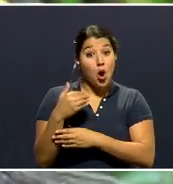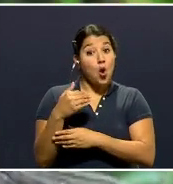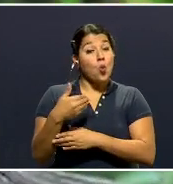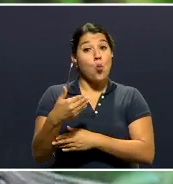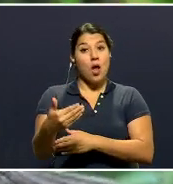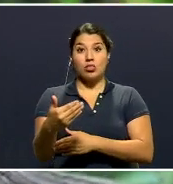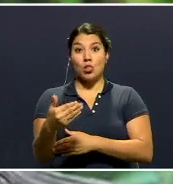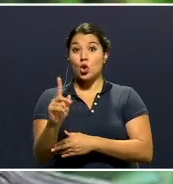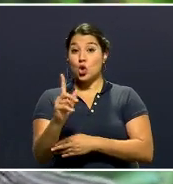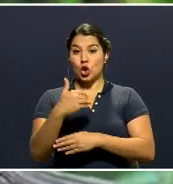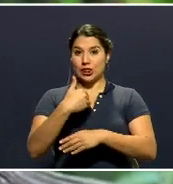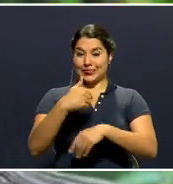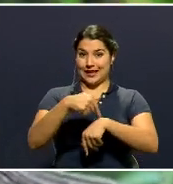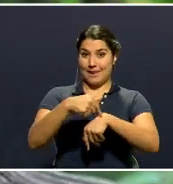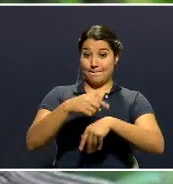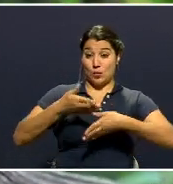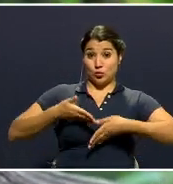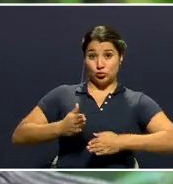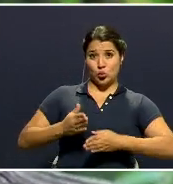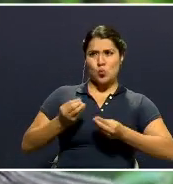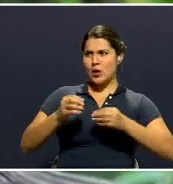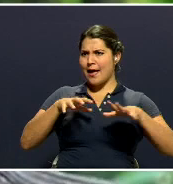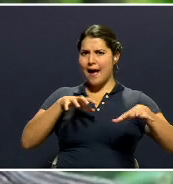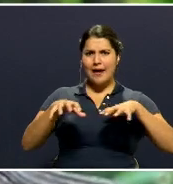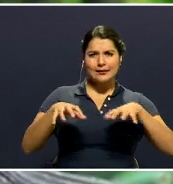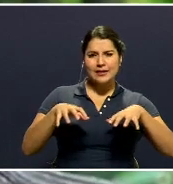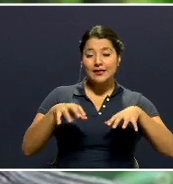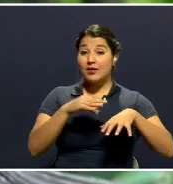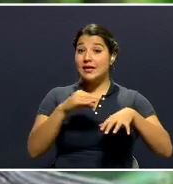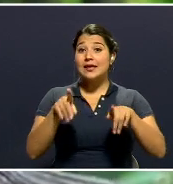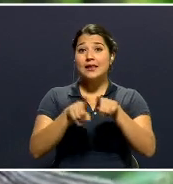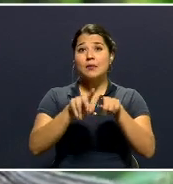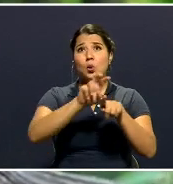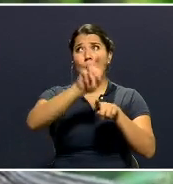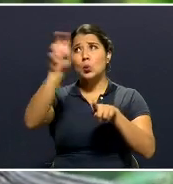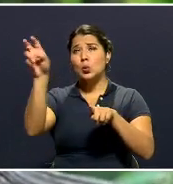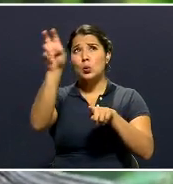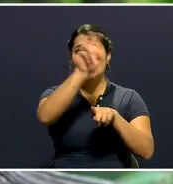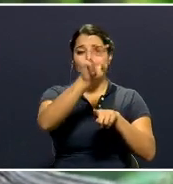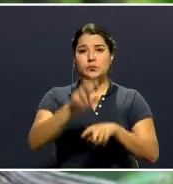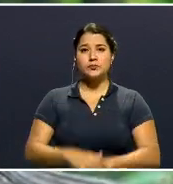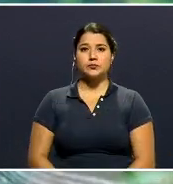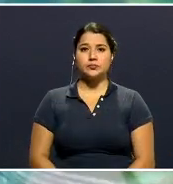época de reproducción, suele ser bastante activa y con algunos desplazamientos temporales.